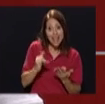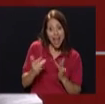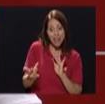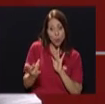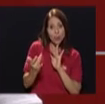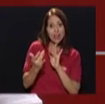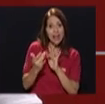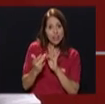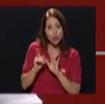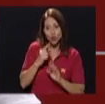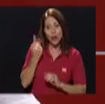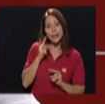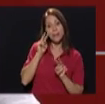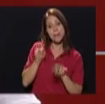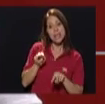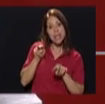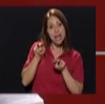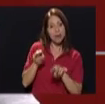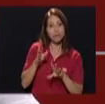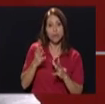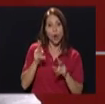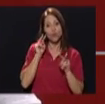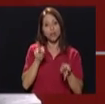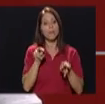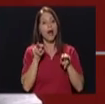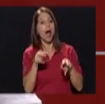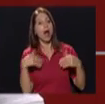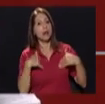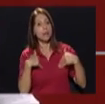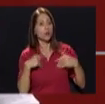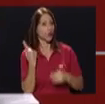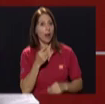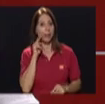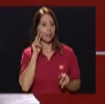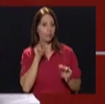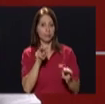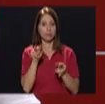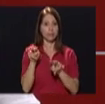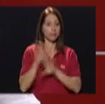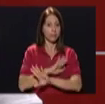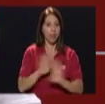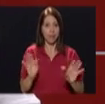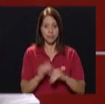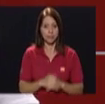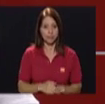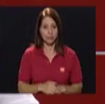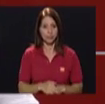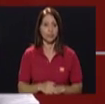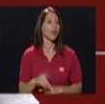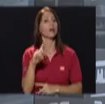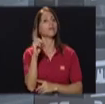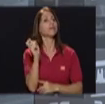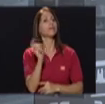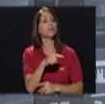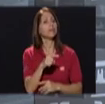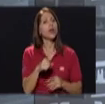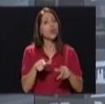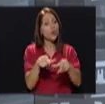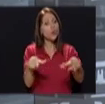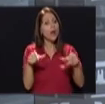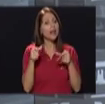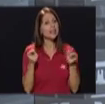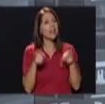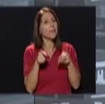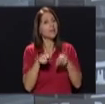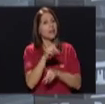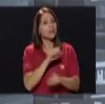interacción que se dé llegue hasta eso, la mira, solo la observación del animal. ¿En cuáles son las zonas en